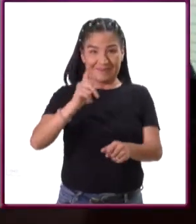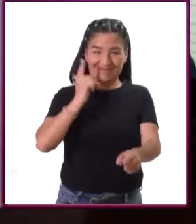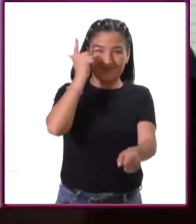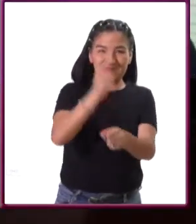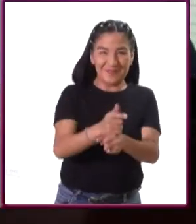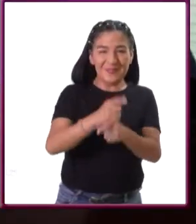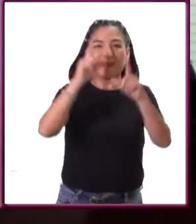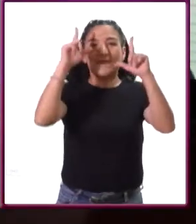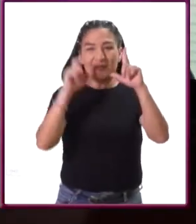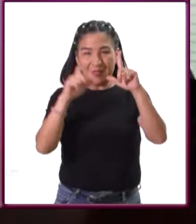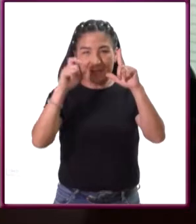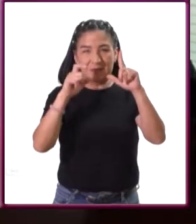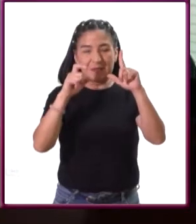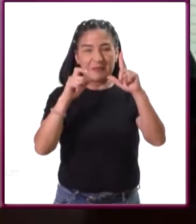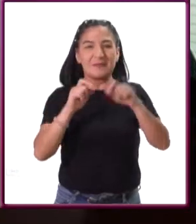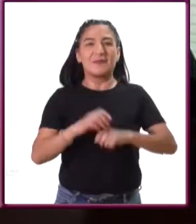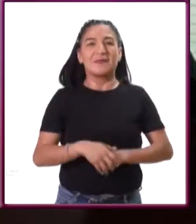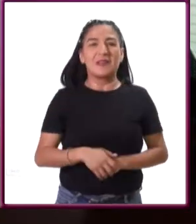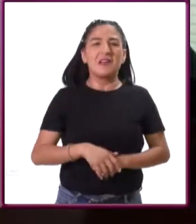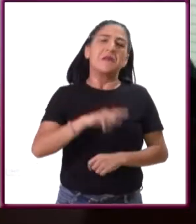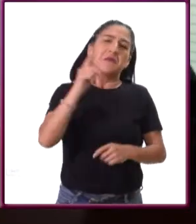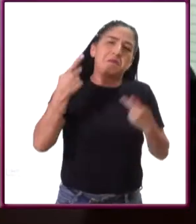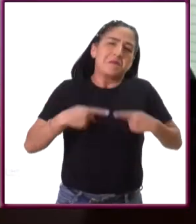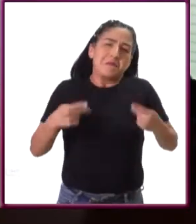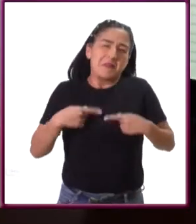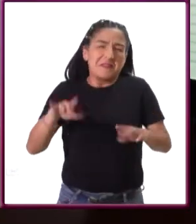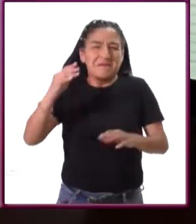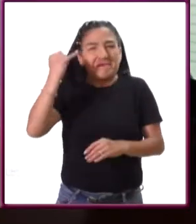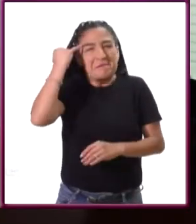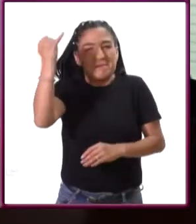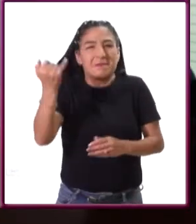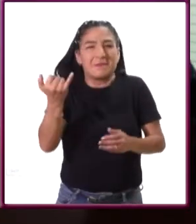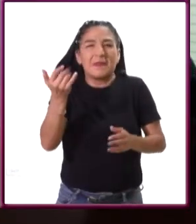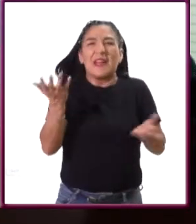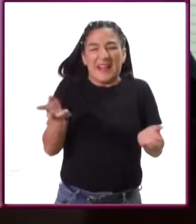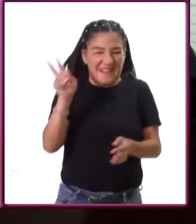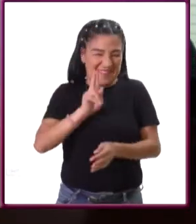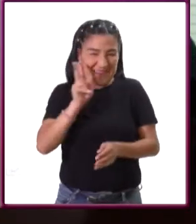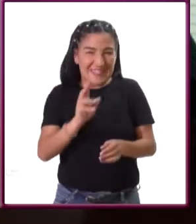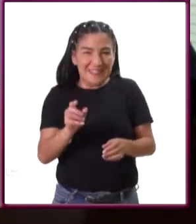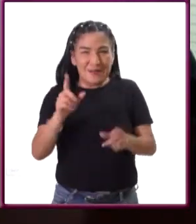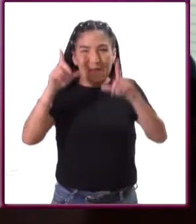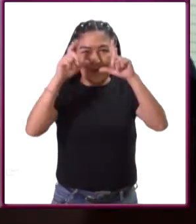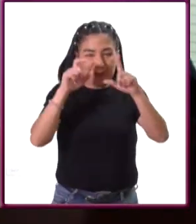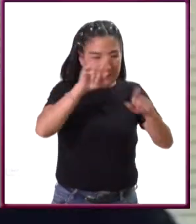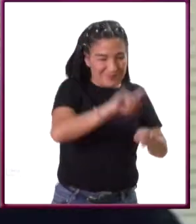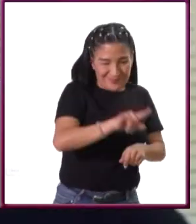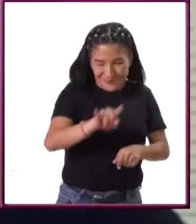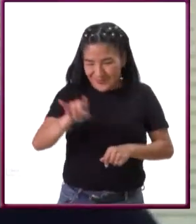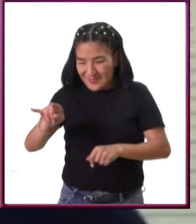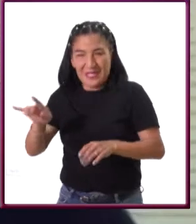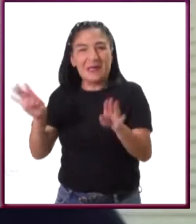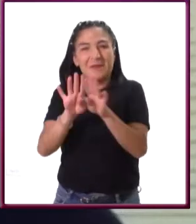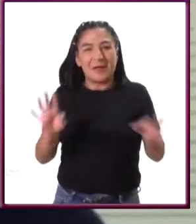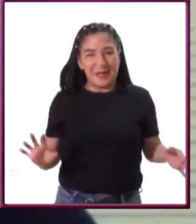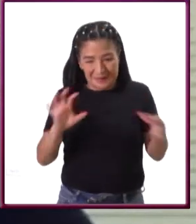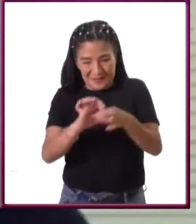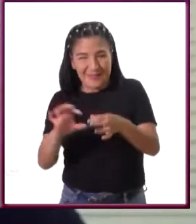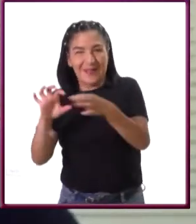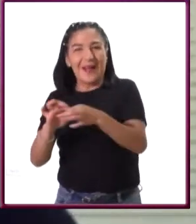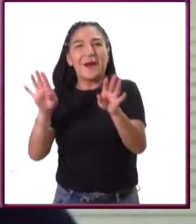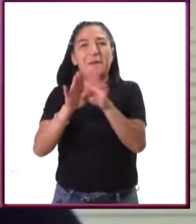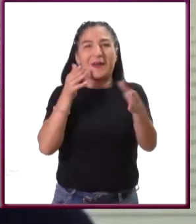la fotografía, pues a alguien se le ocurrió, bueno, y si ponemos varias fotografías secuenciales para que den esta ilusión